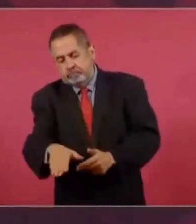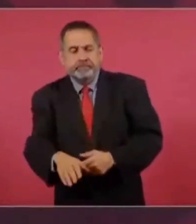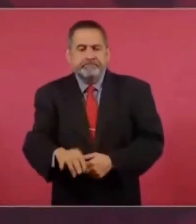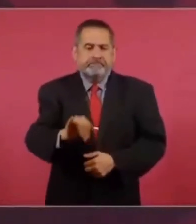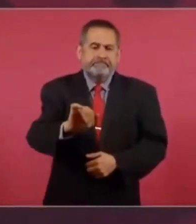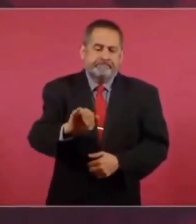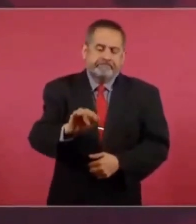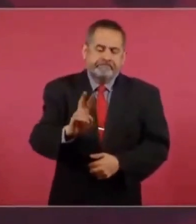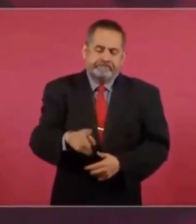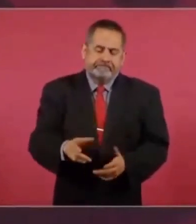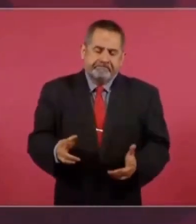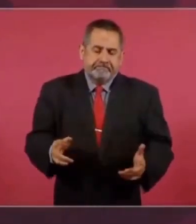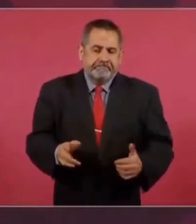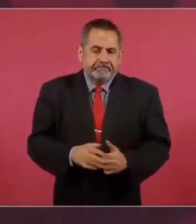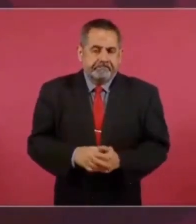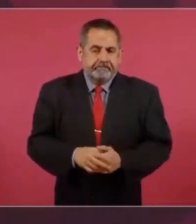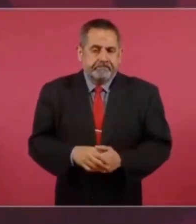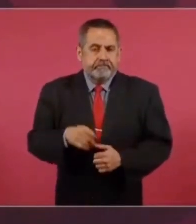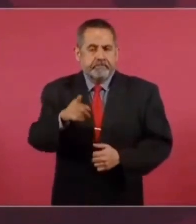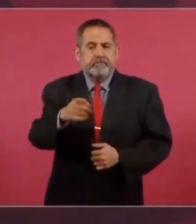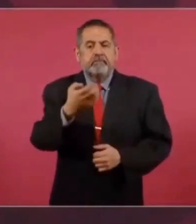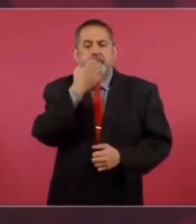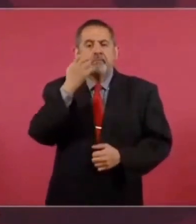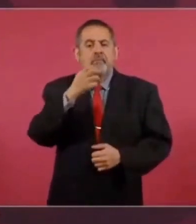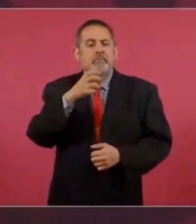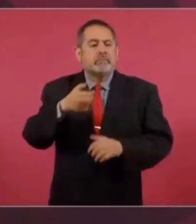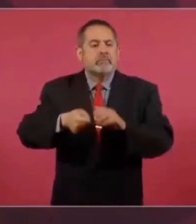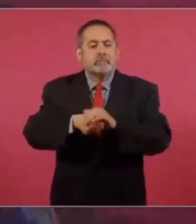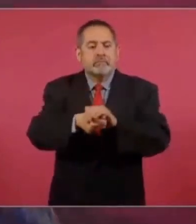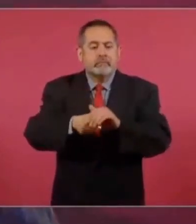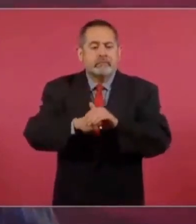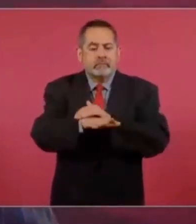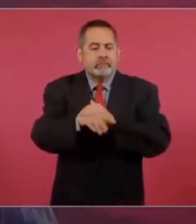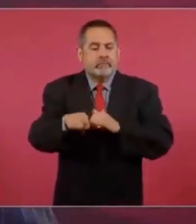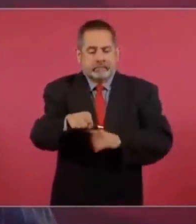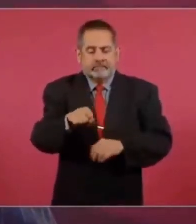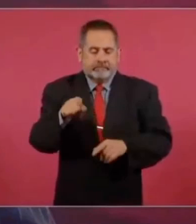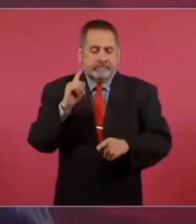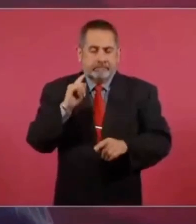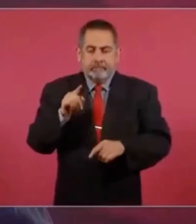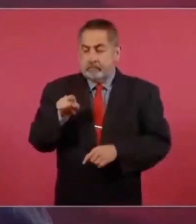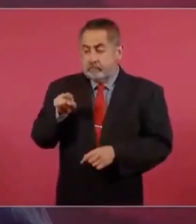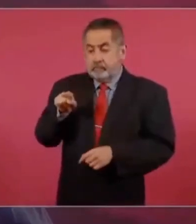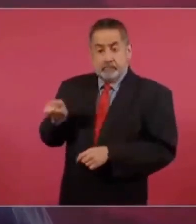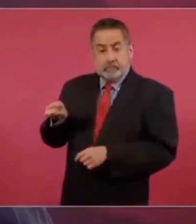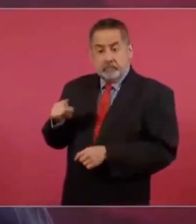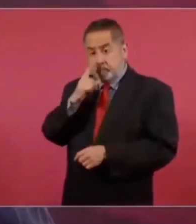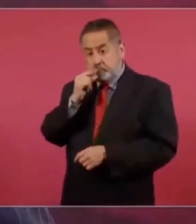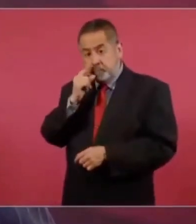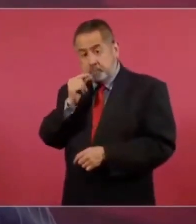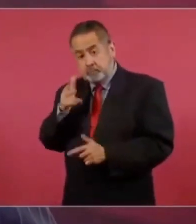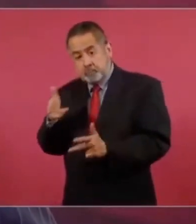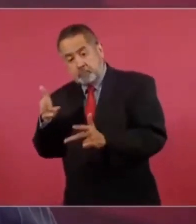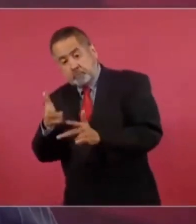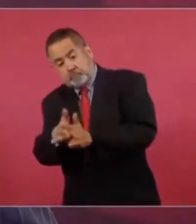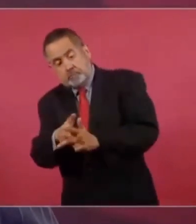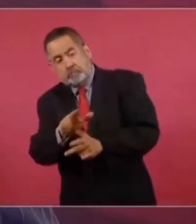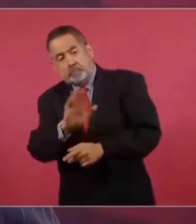de la Normal de Ayotzinapa por un policía.